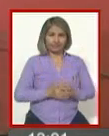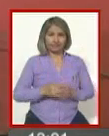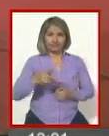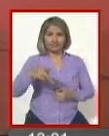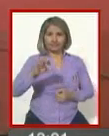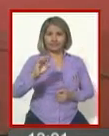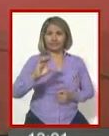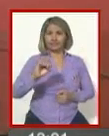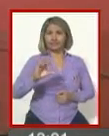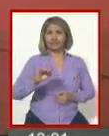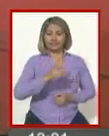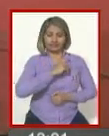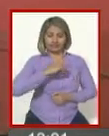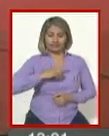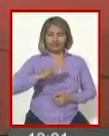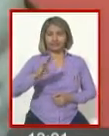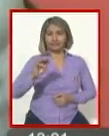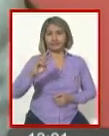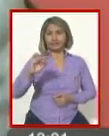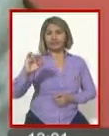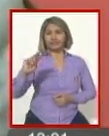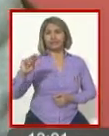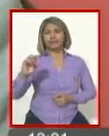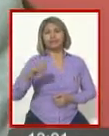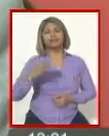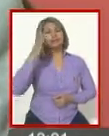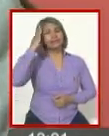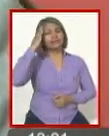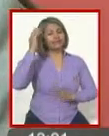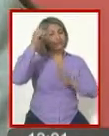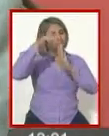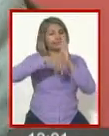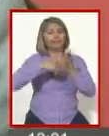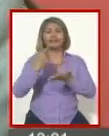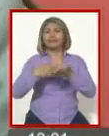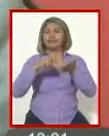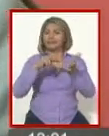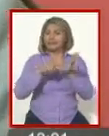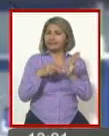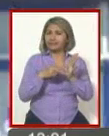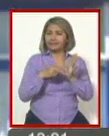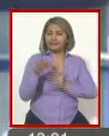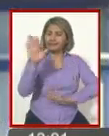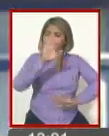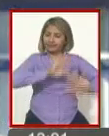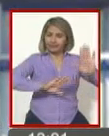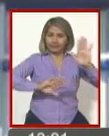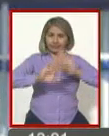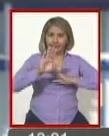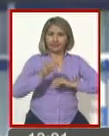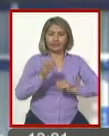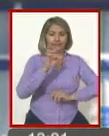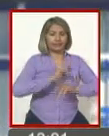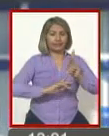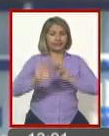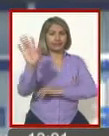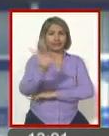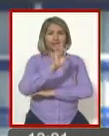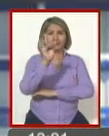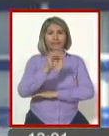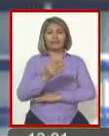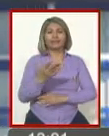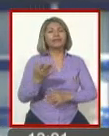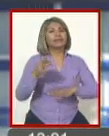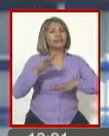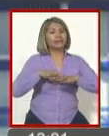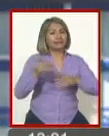la Procuraduría es el diputado Barrientos, para así conocer a detalle sobre este arbitraje que también causa preocupación en la población boliviana sobre